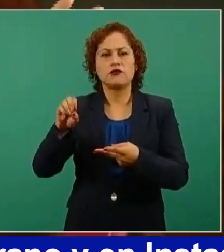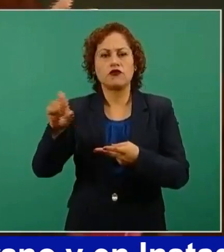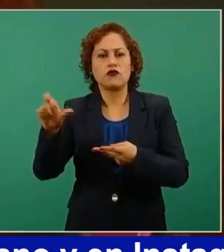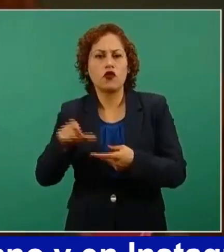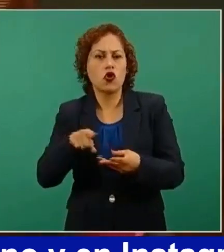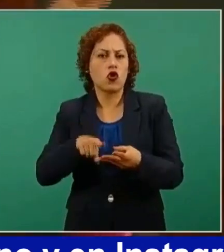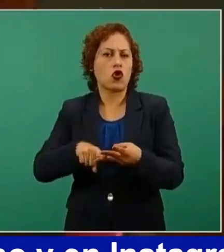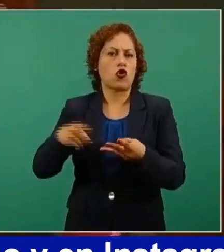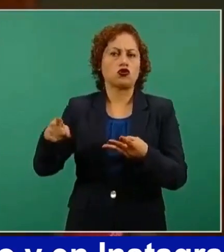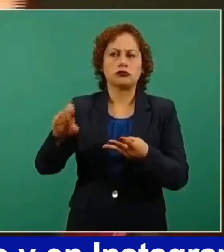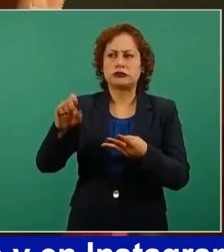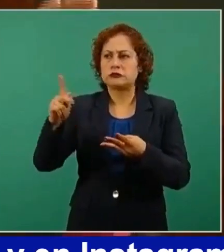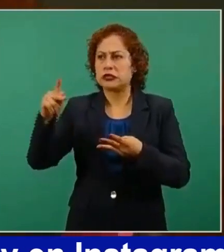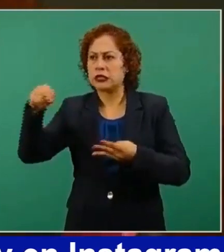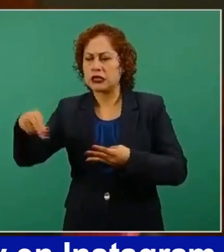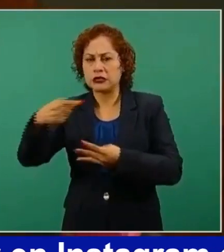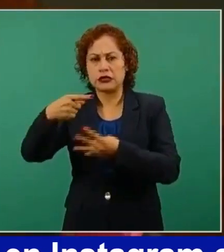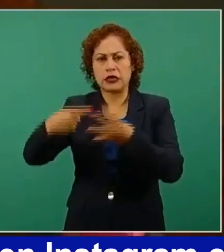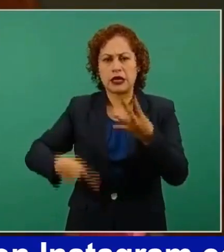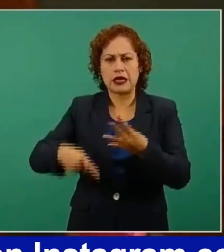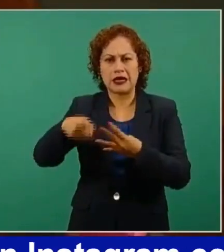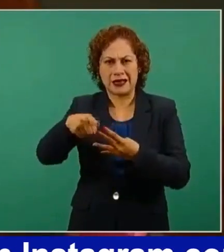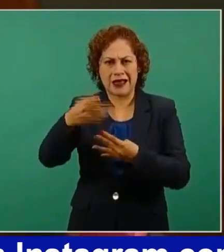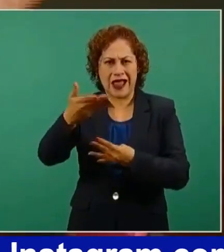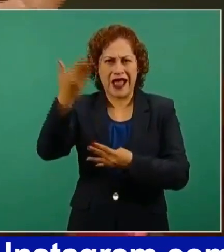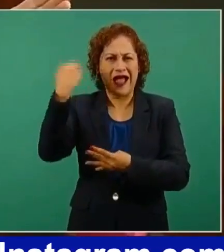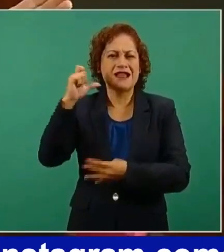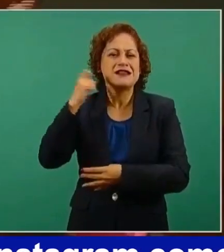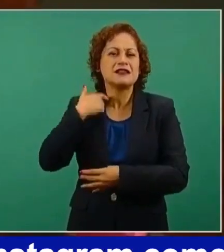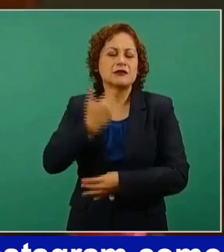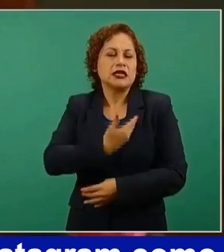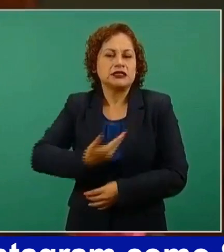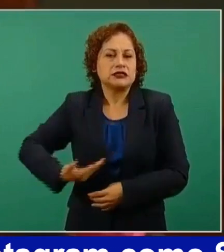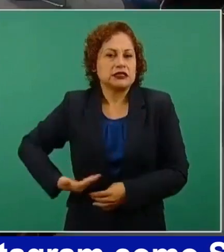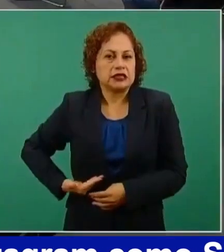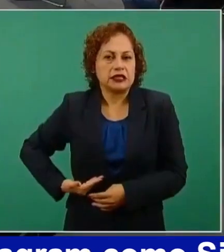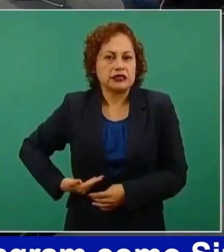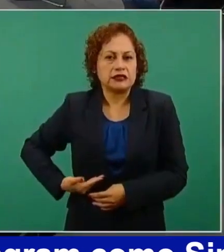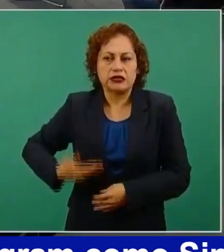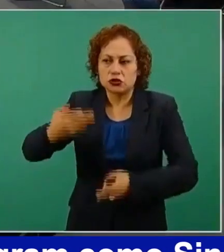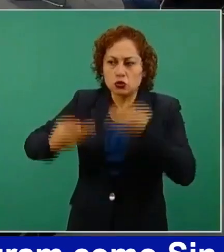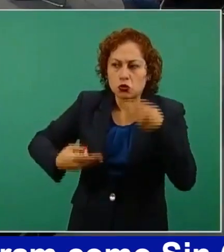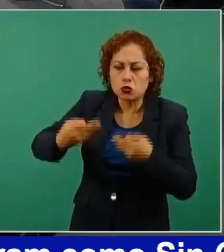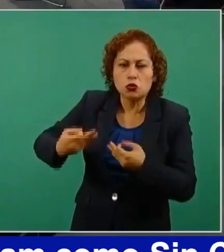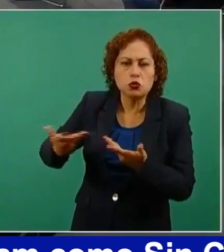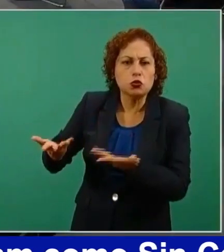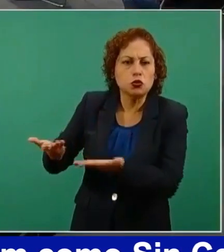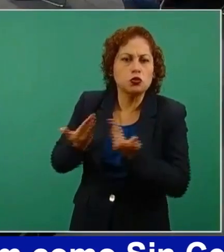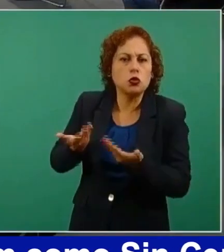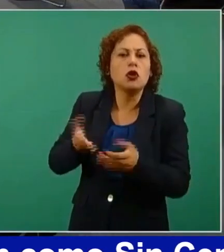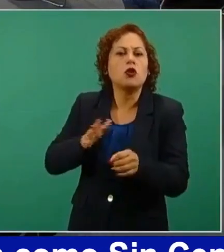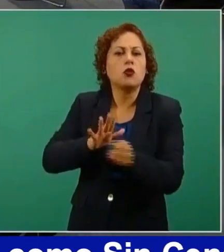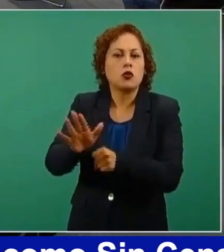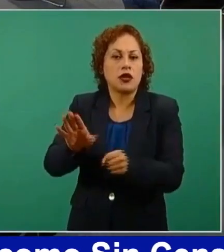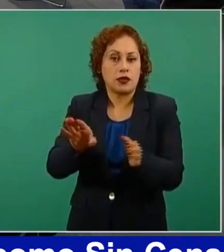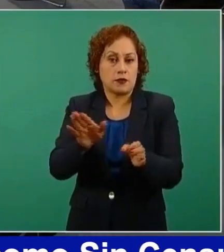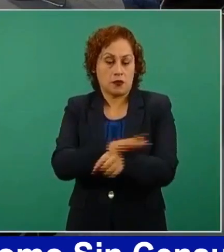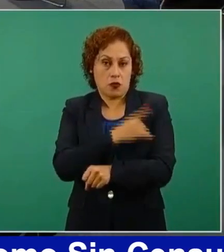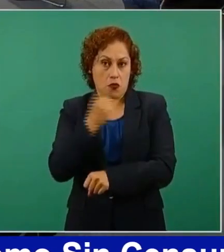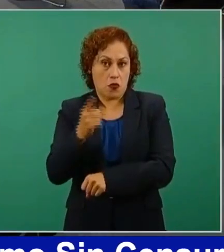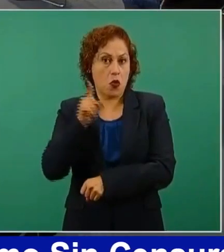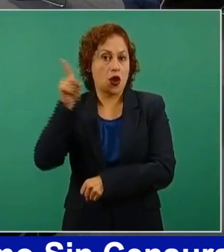los que lo antecedieron? Porque en días recientes los galos, la justicia gala, llevó a